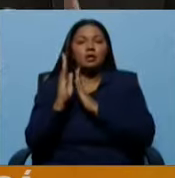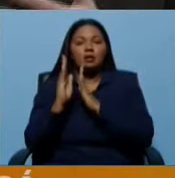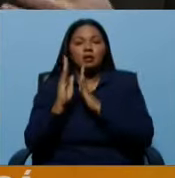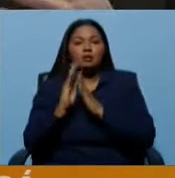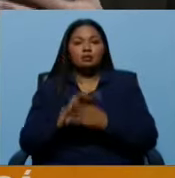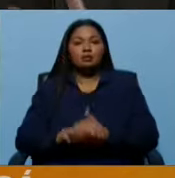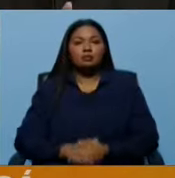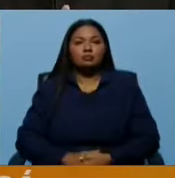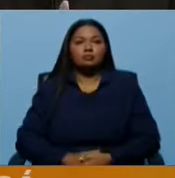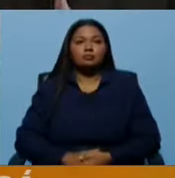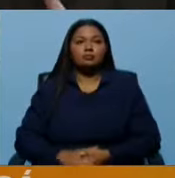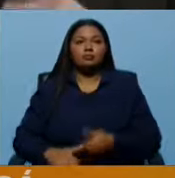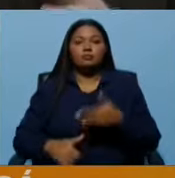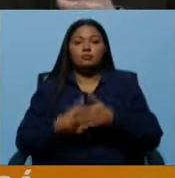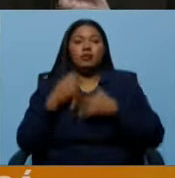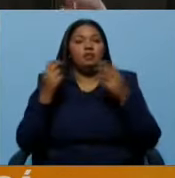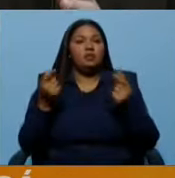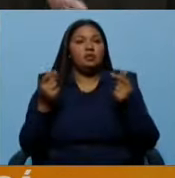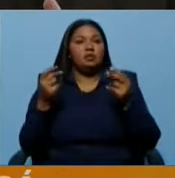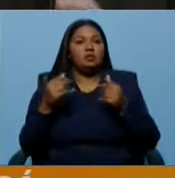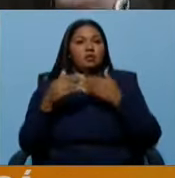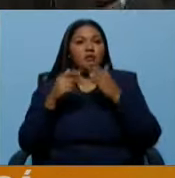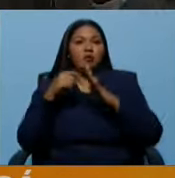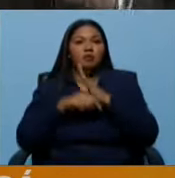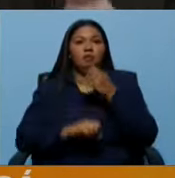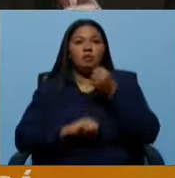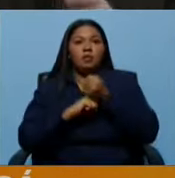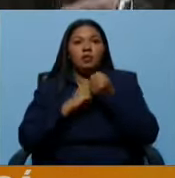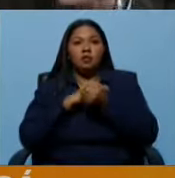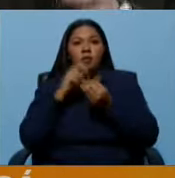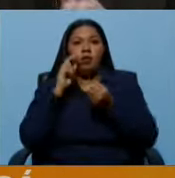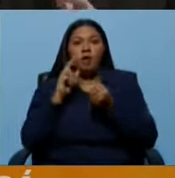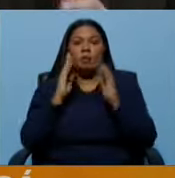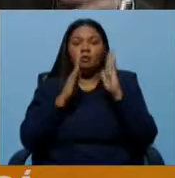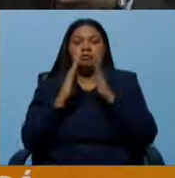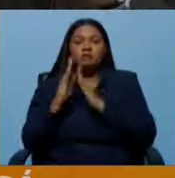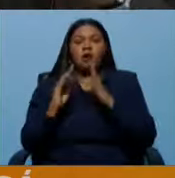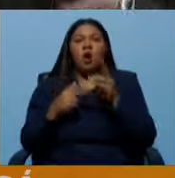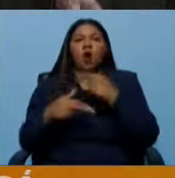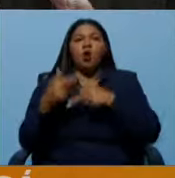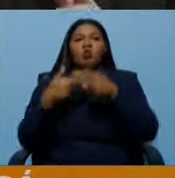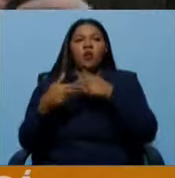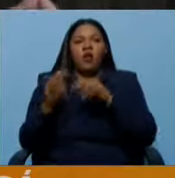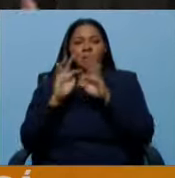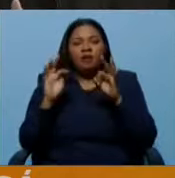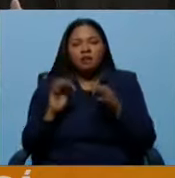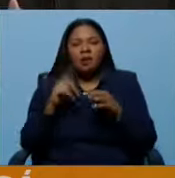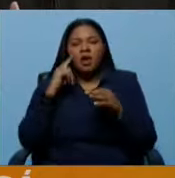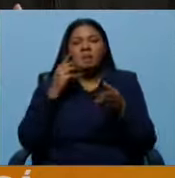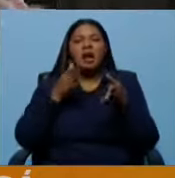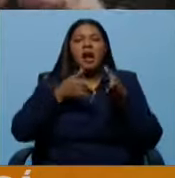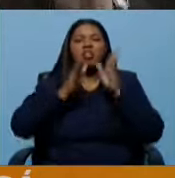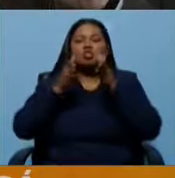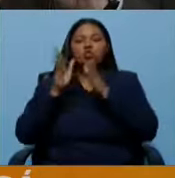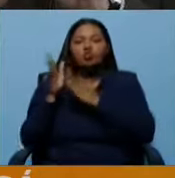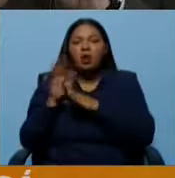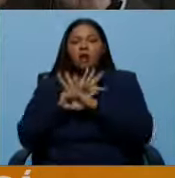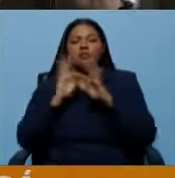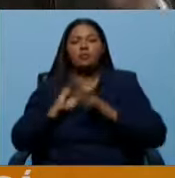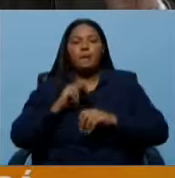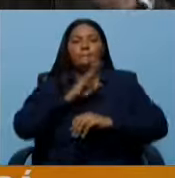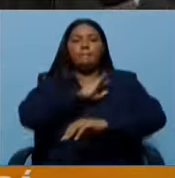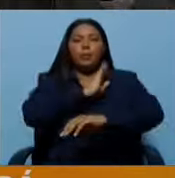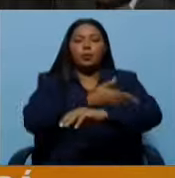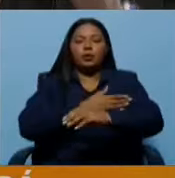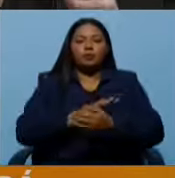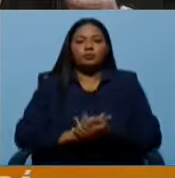más eficiente, mucho más orgánica, pero fundamentalmente edificado y construido a partir de la estructura del poder popular? Y un tema que